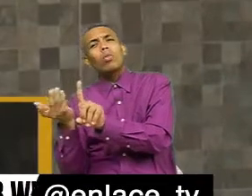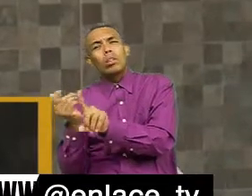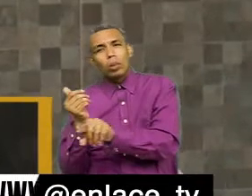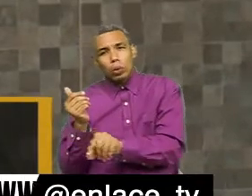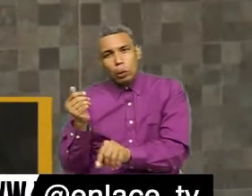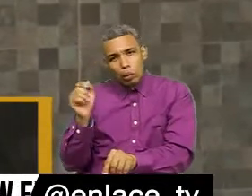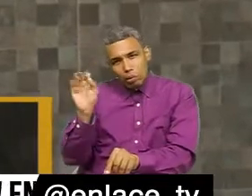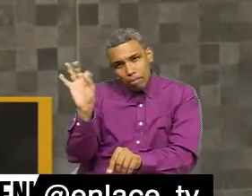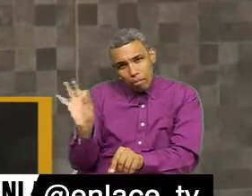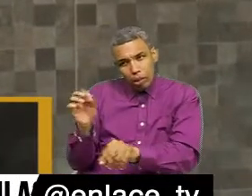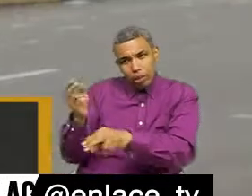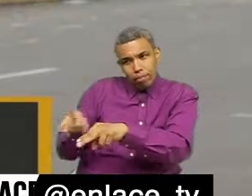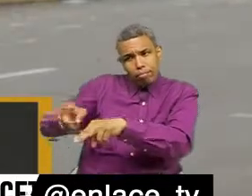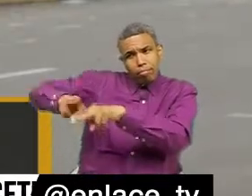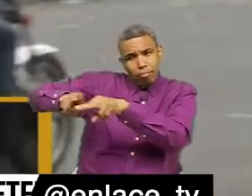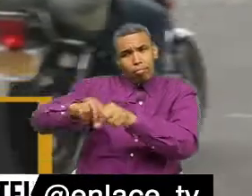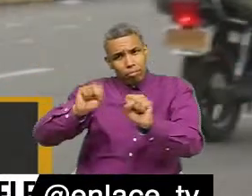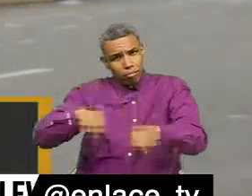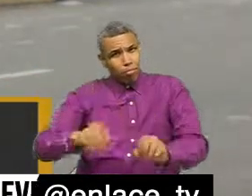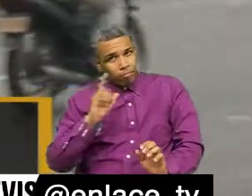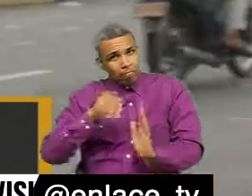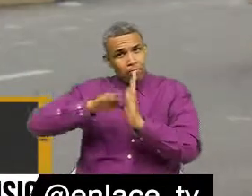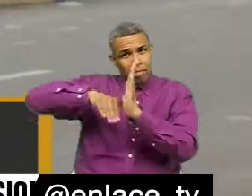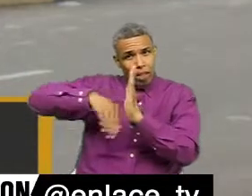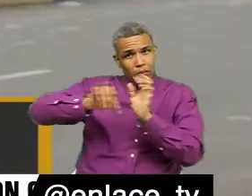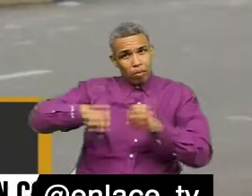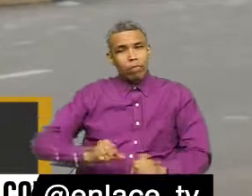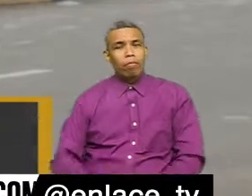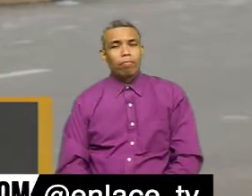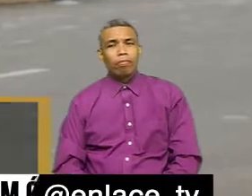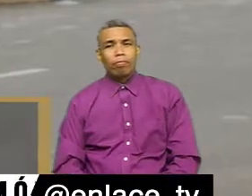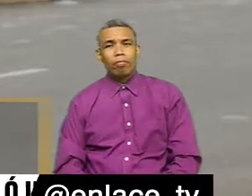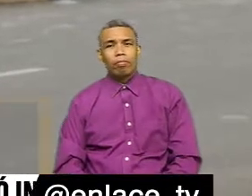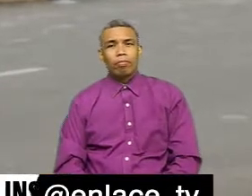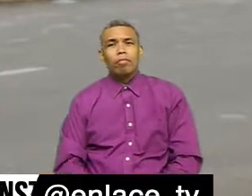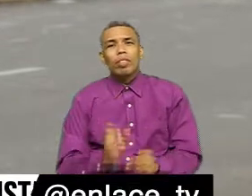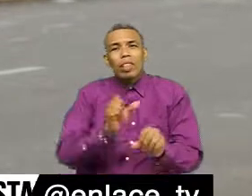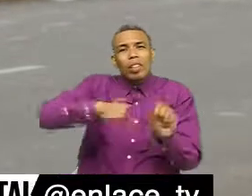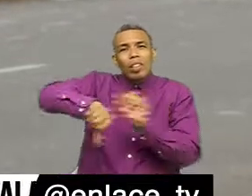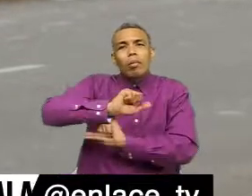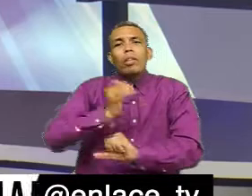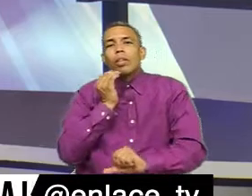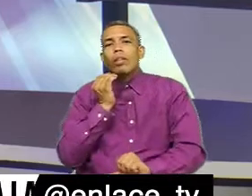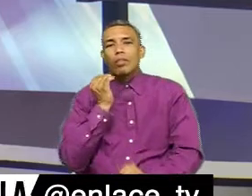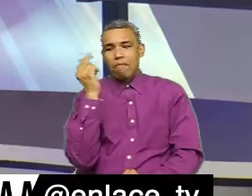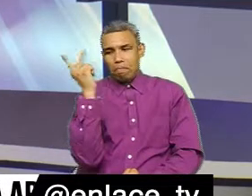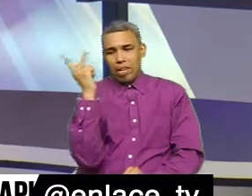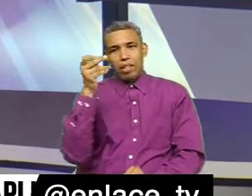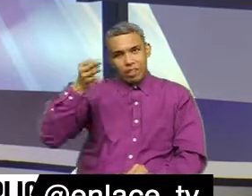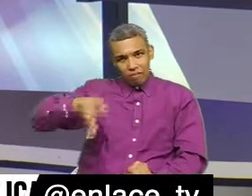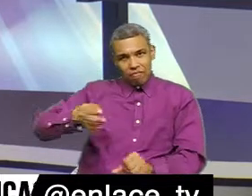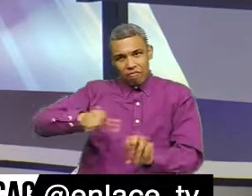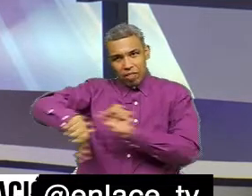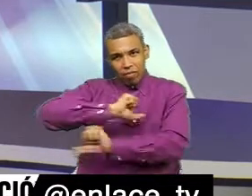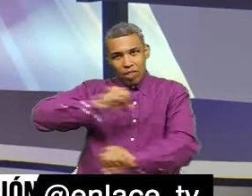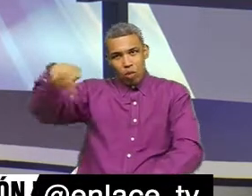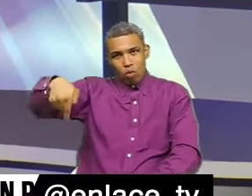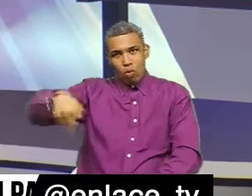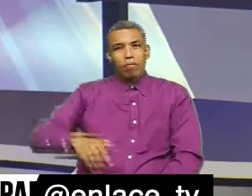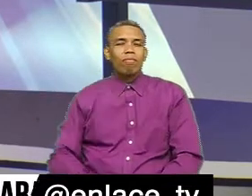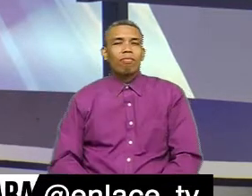prestar su servicio militar. Este viernes se ha dado el cambio en el Distrito Militar número 34 de Barranca Bermeja. Termina a esta